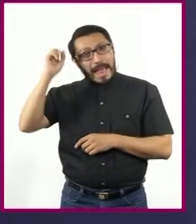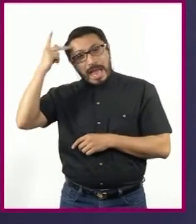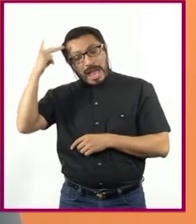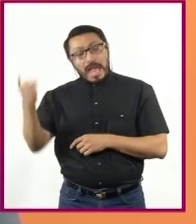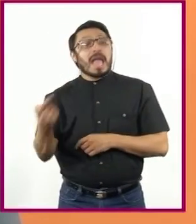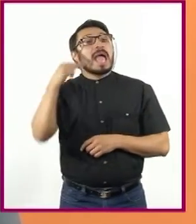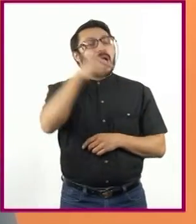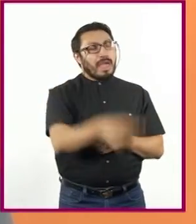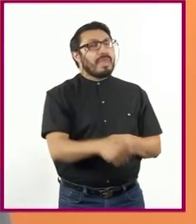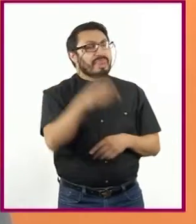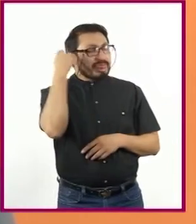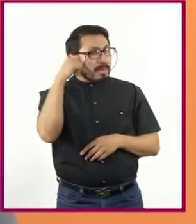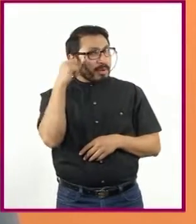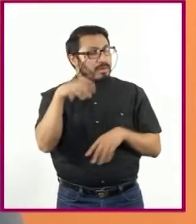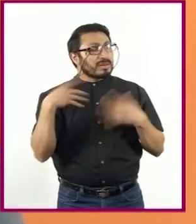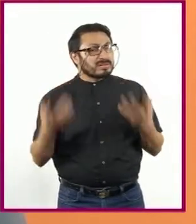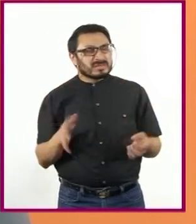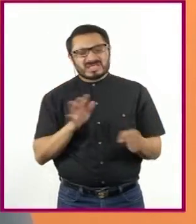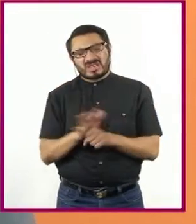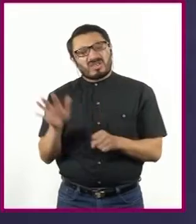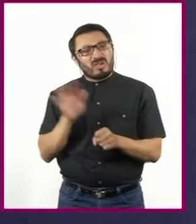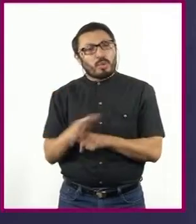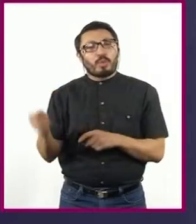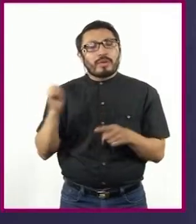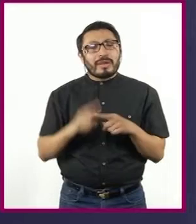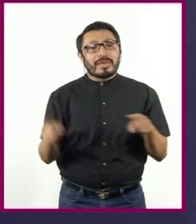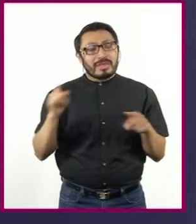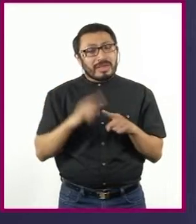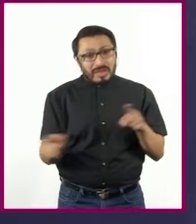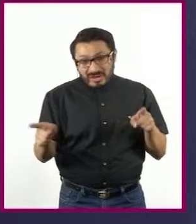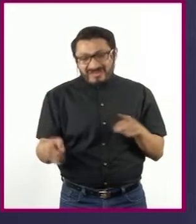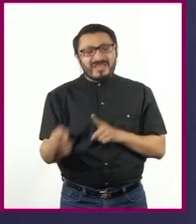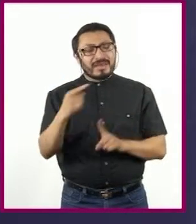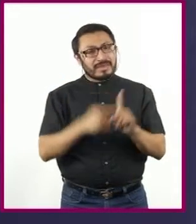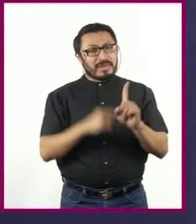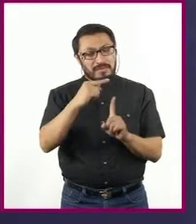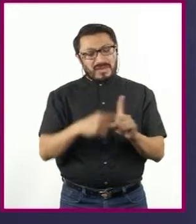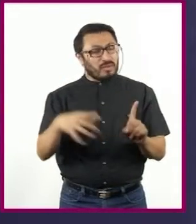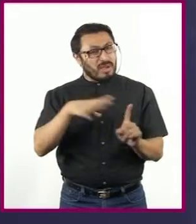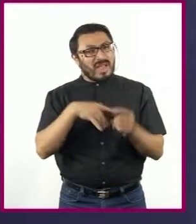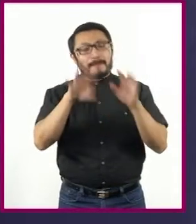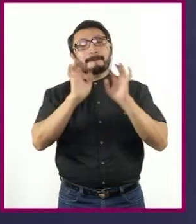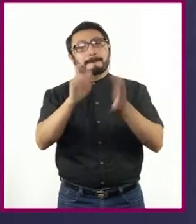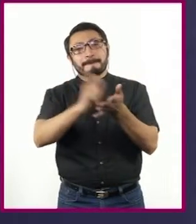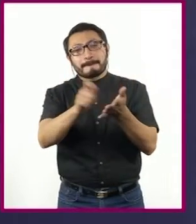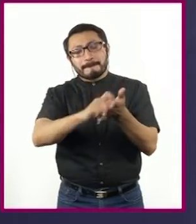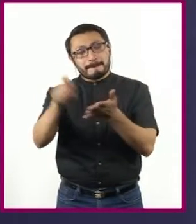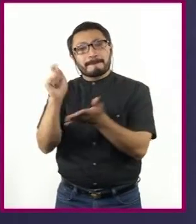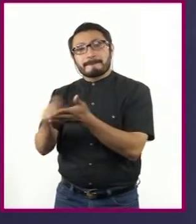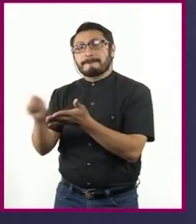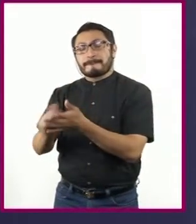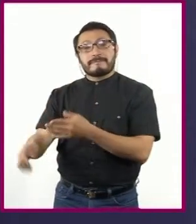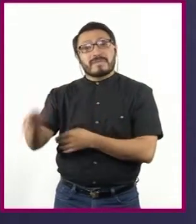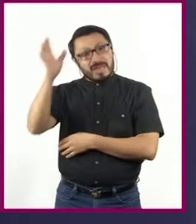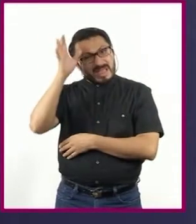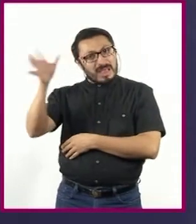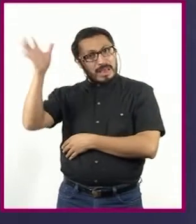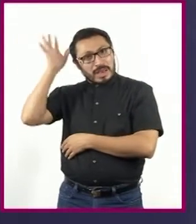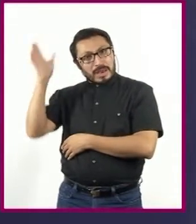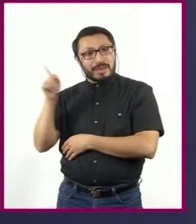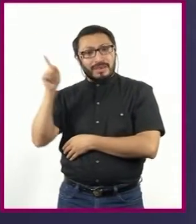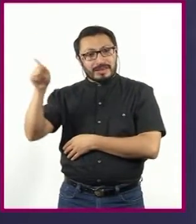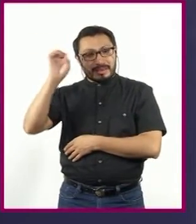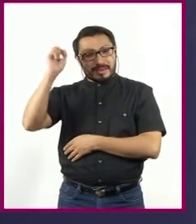Tamaulipas? ¿Cuál es la diferencia entre las temperaturas que se tienen registradas en el municipio de Moctezuma, en San